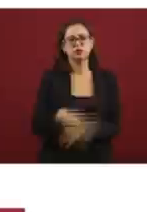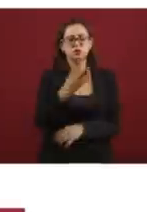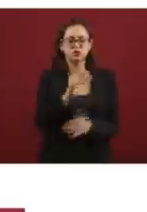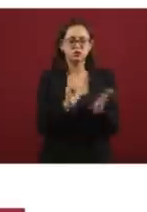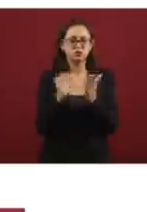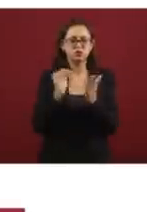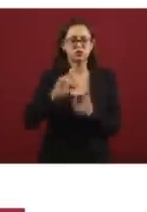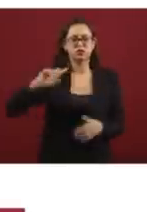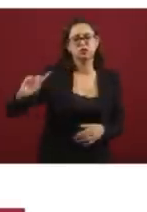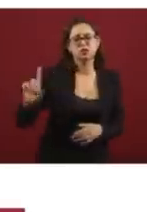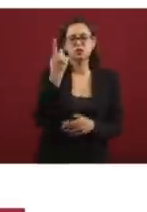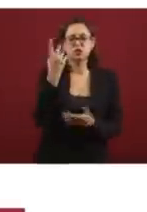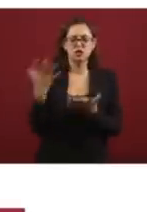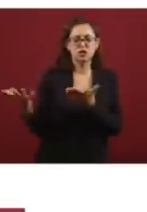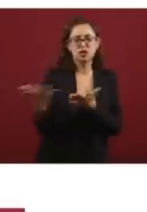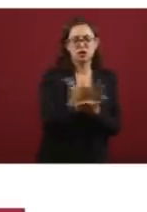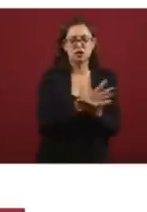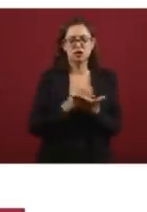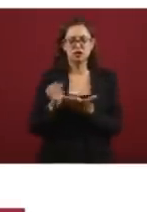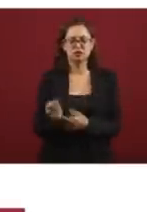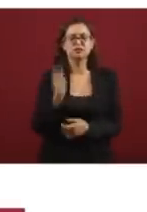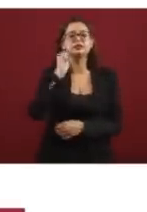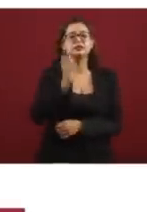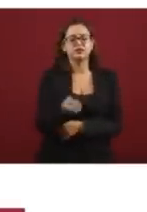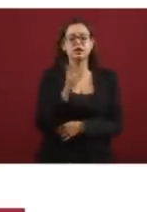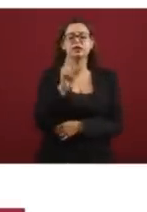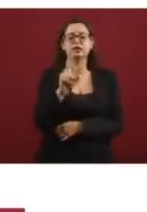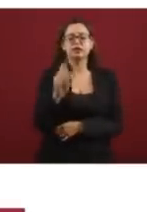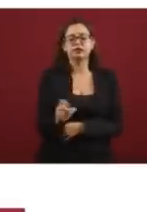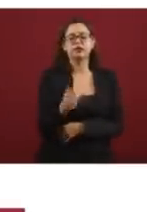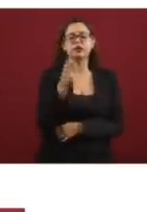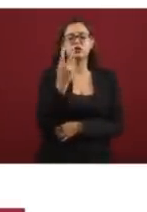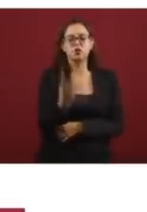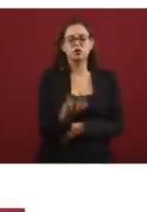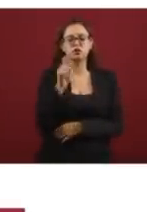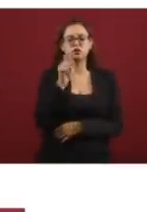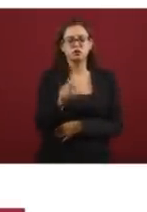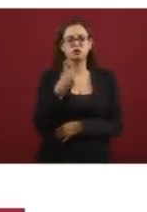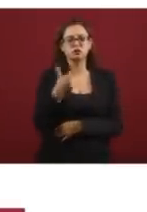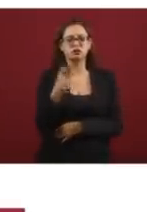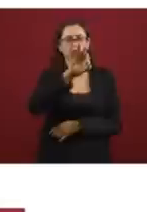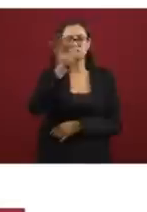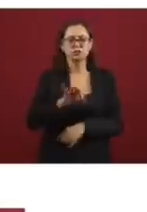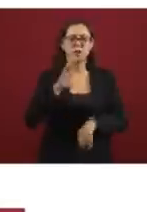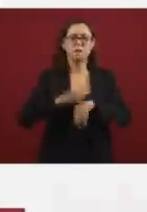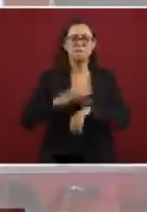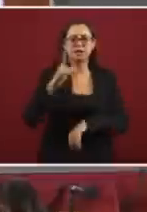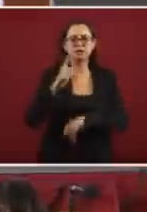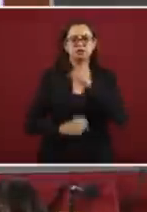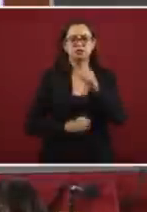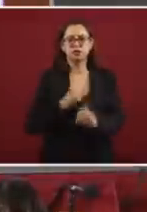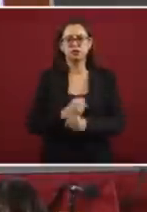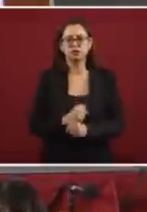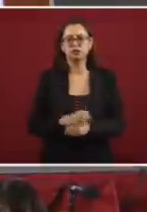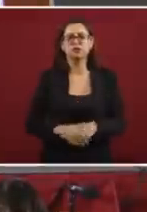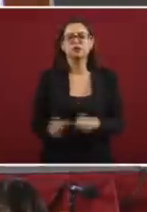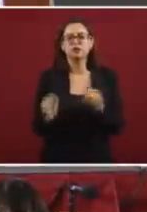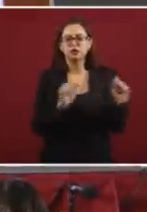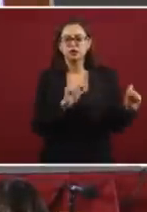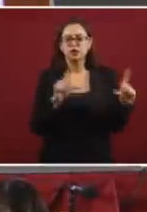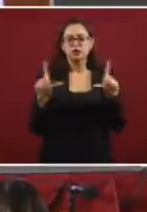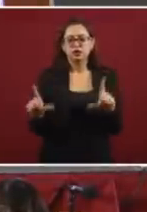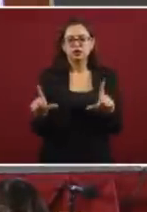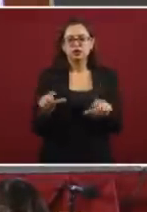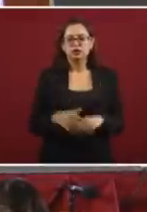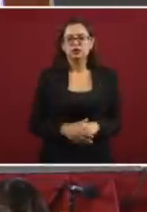dólares en la balanza turística 34 puntos 7 más que el año anterior la siguiente por favor en